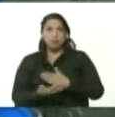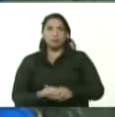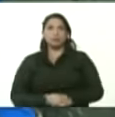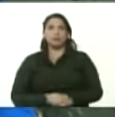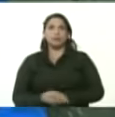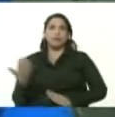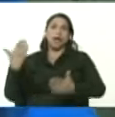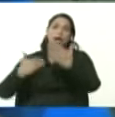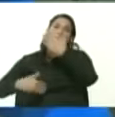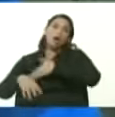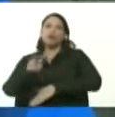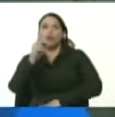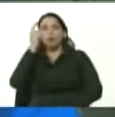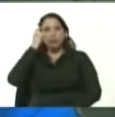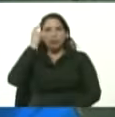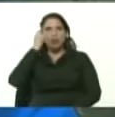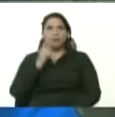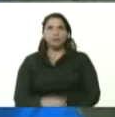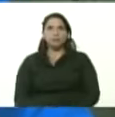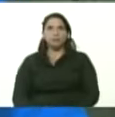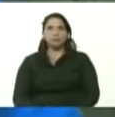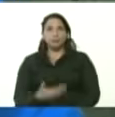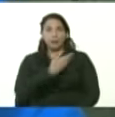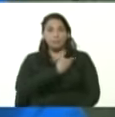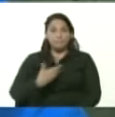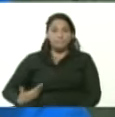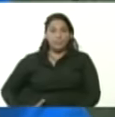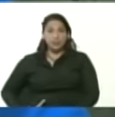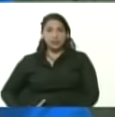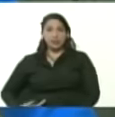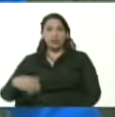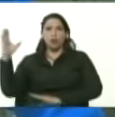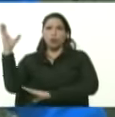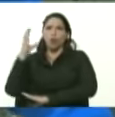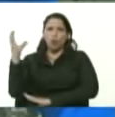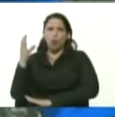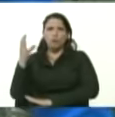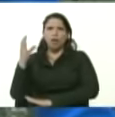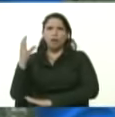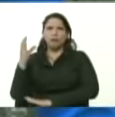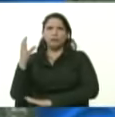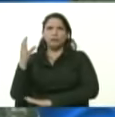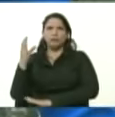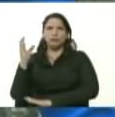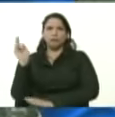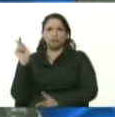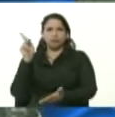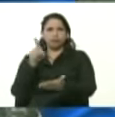hace 2 días el presidente de Colombia irrumpió